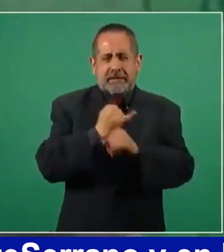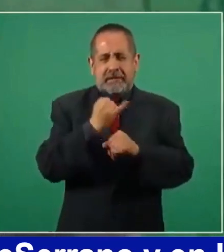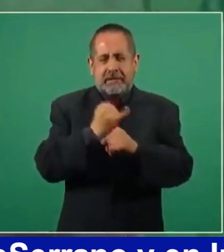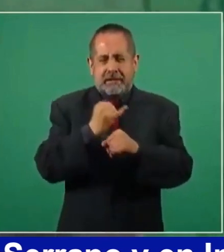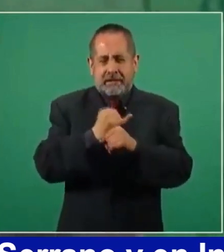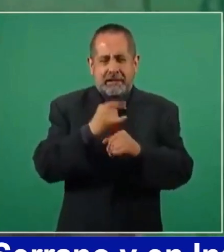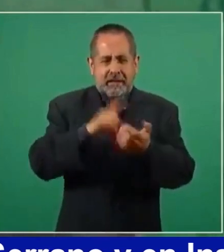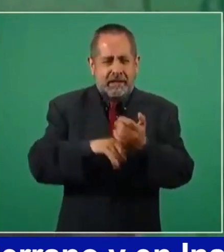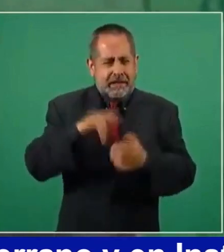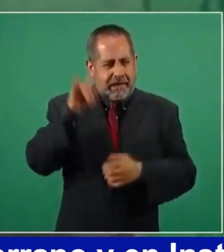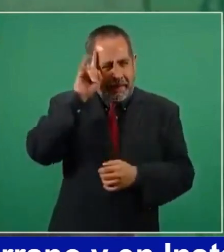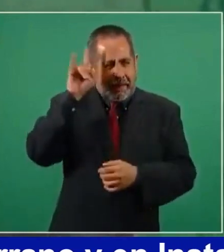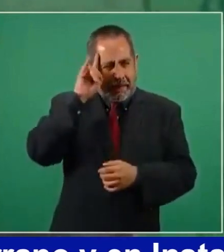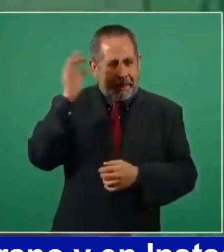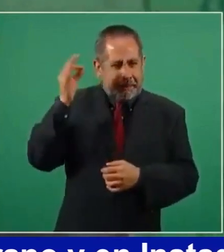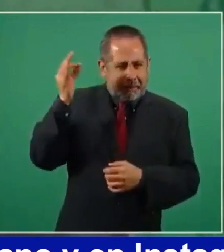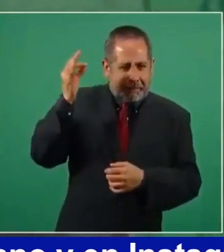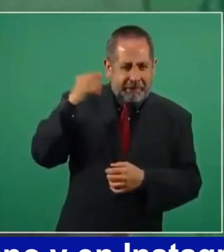un diablito que dice,